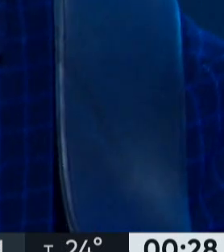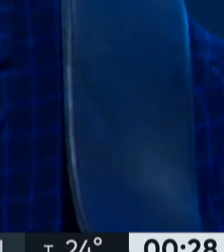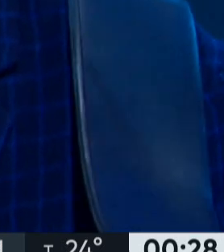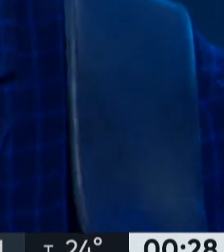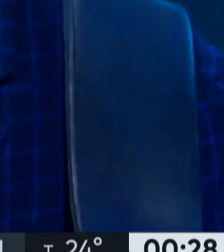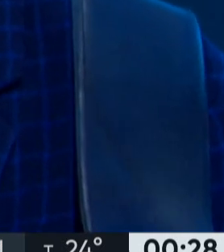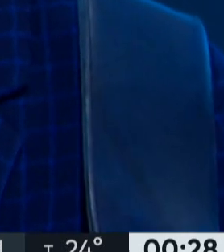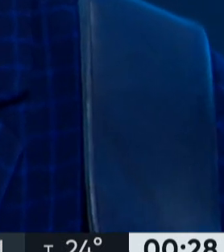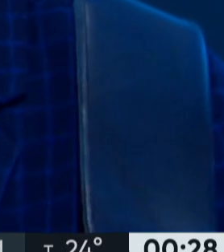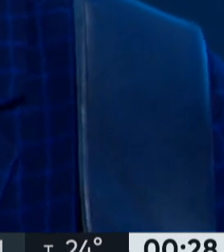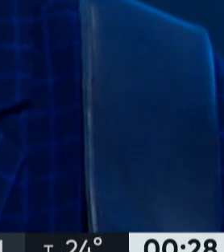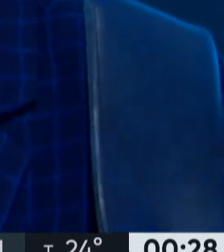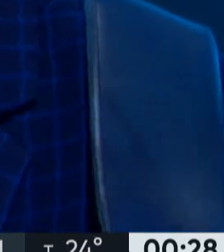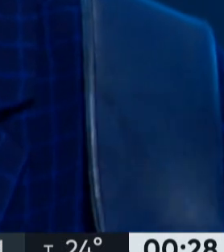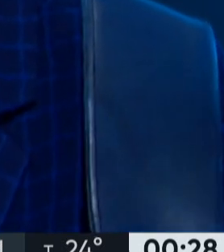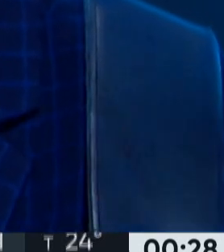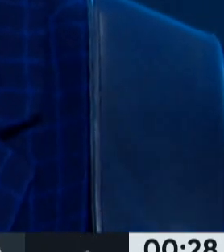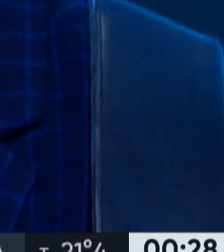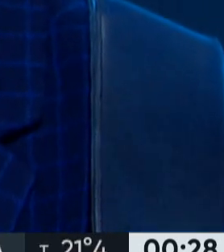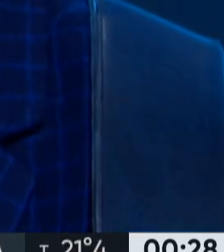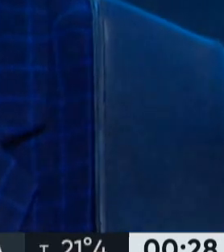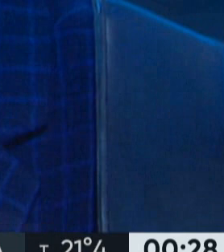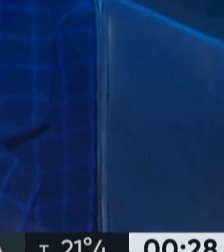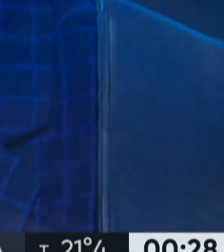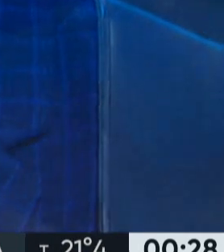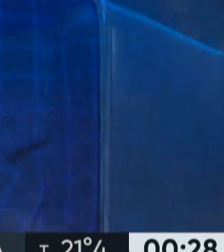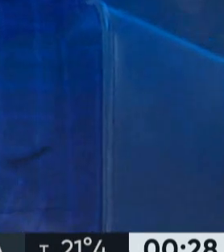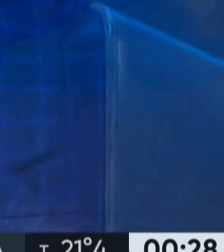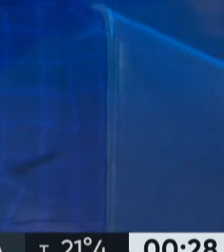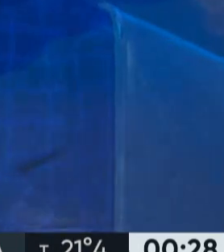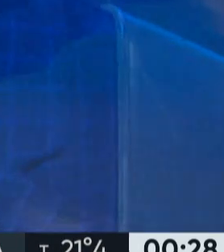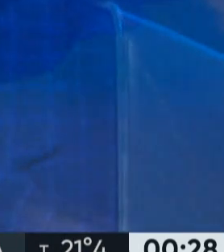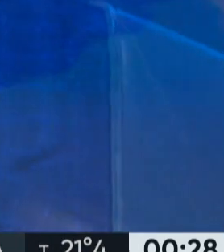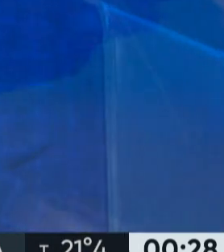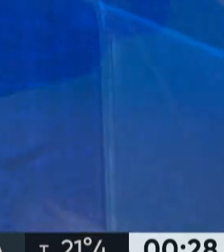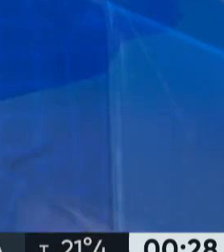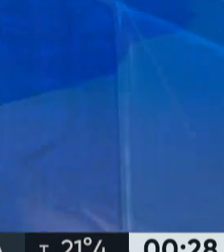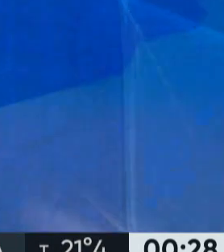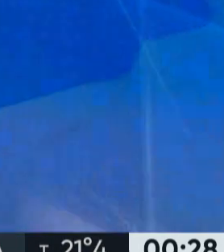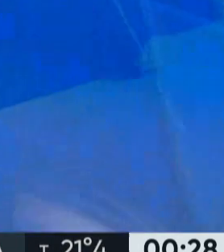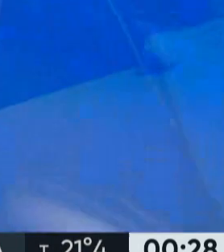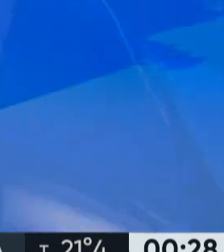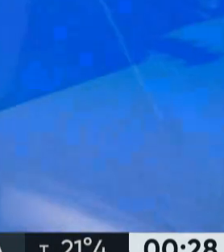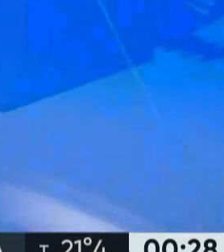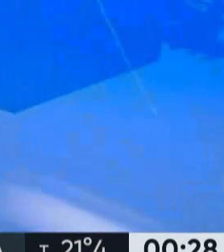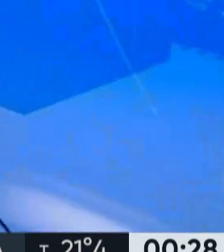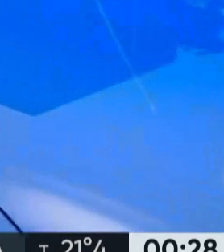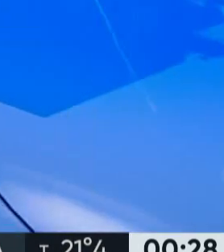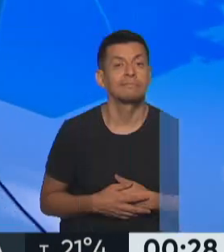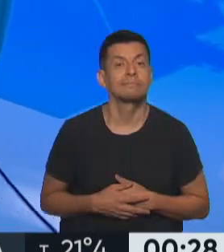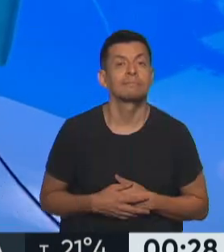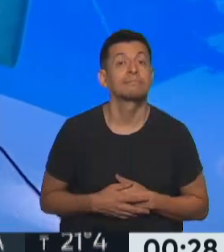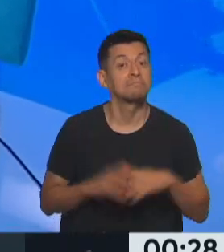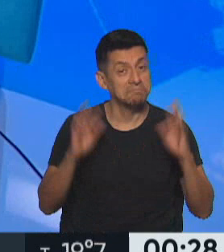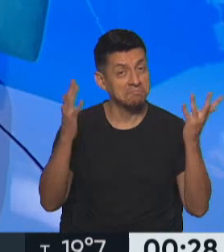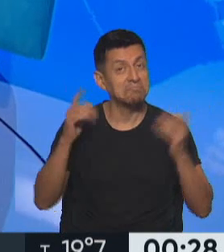Todo el mundo pide a gritos un poco de satisfacción. ¡Qué precioso! Bravo, Diego. Diego